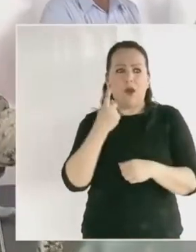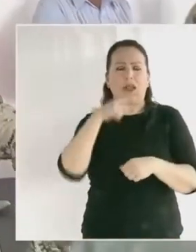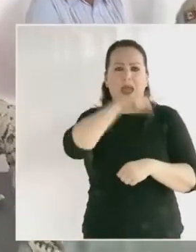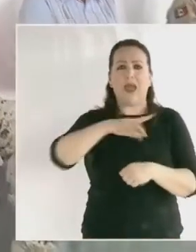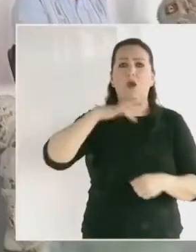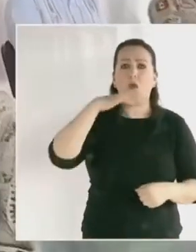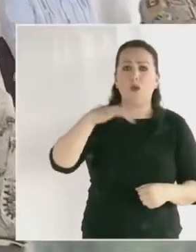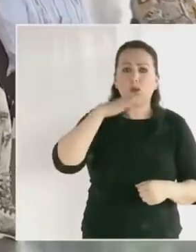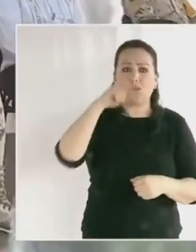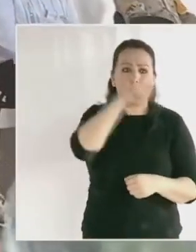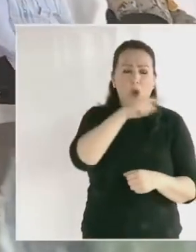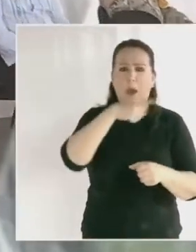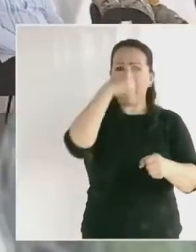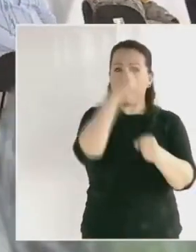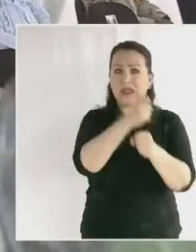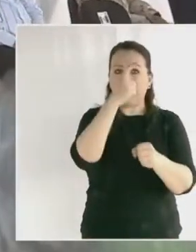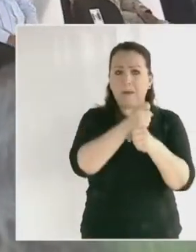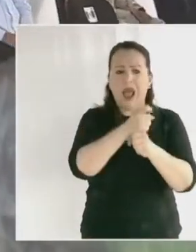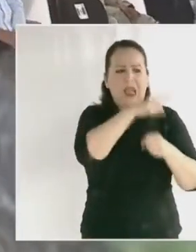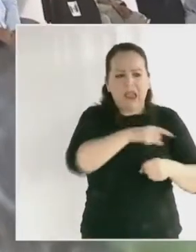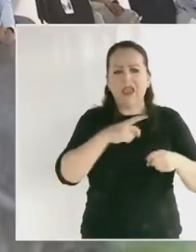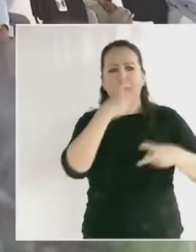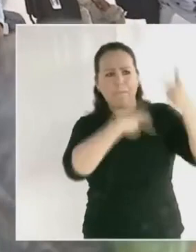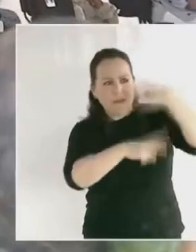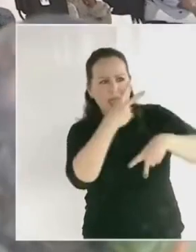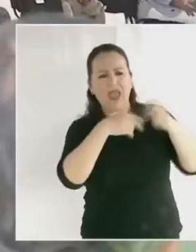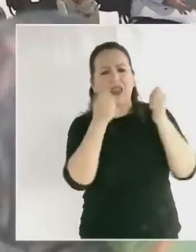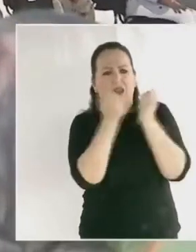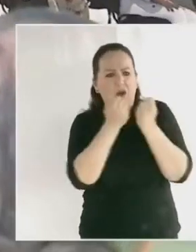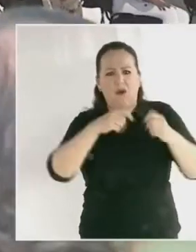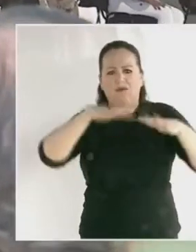social de nuestro país.